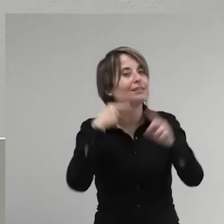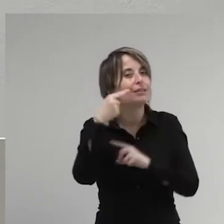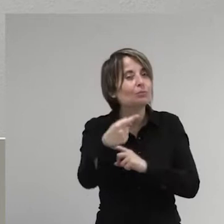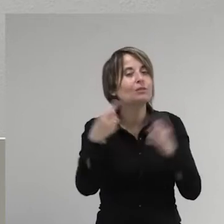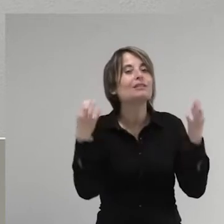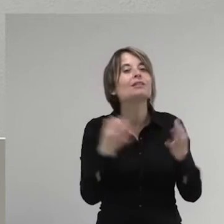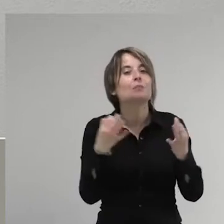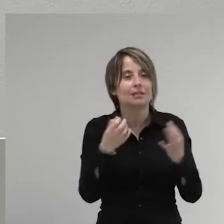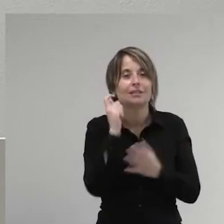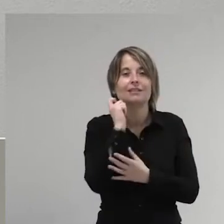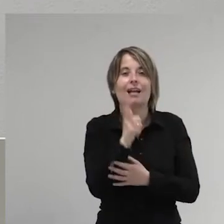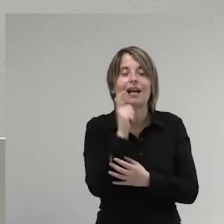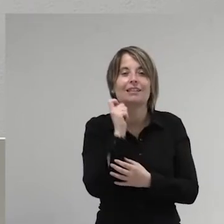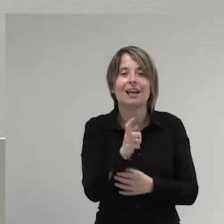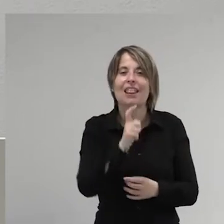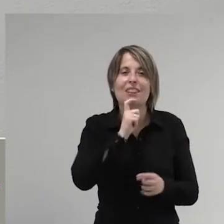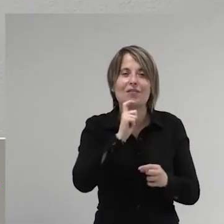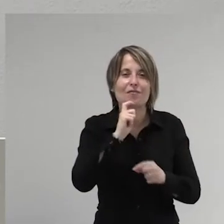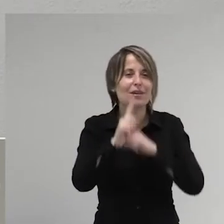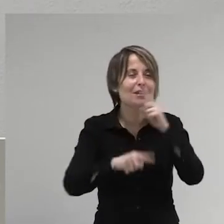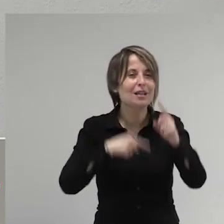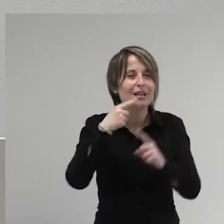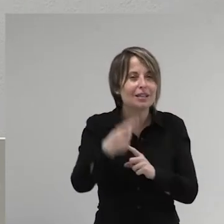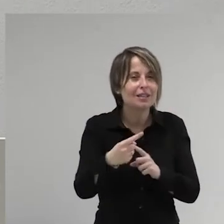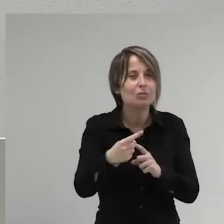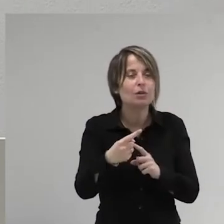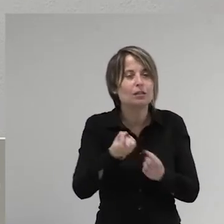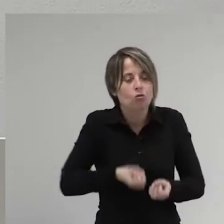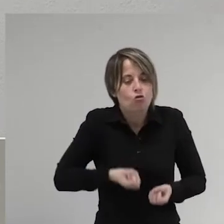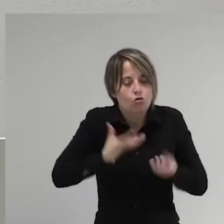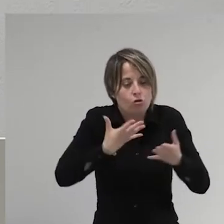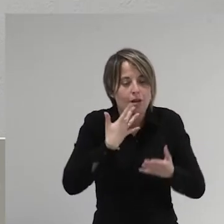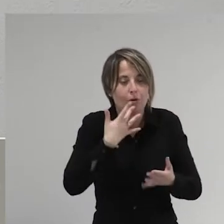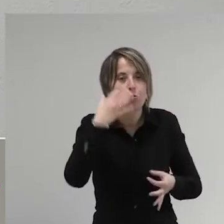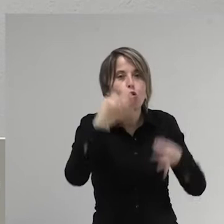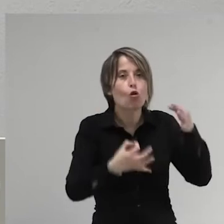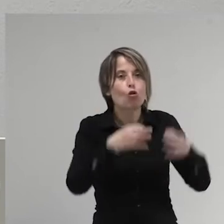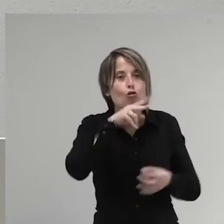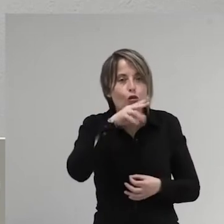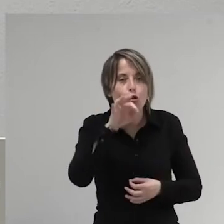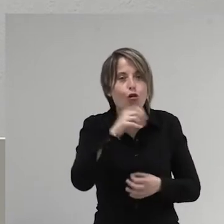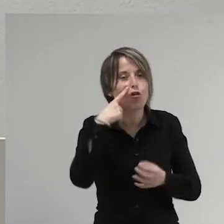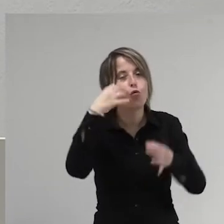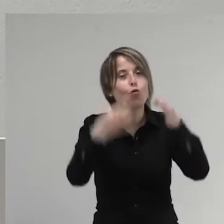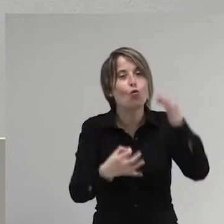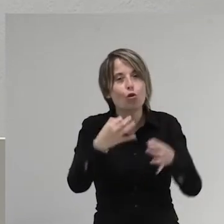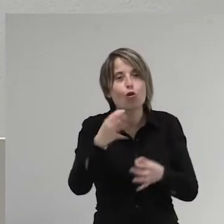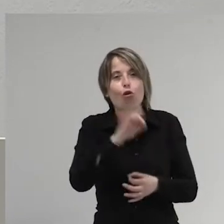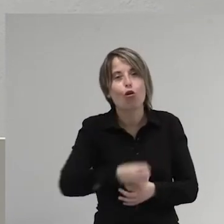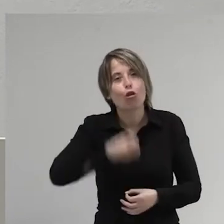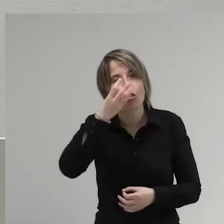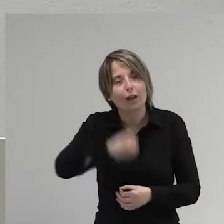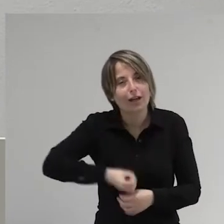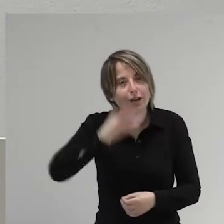sucede es que es mucho más difícil combatir lo que sucede, por ejemplo, en juicio oral o en una vista oral o en las